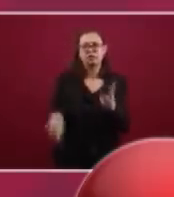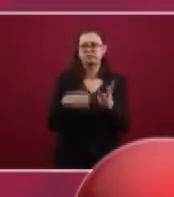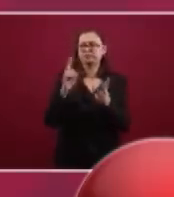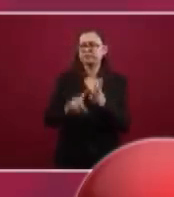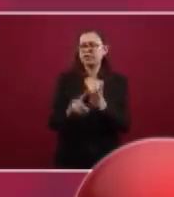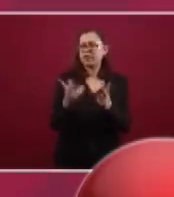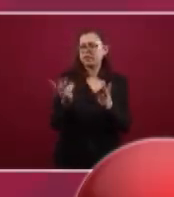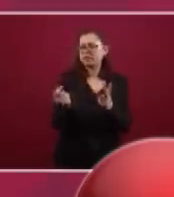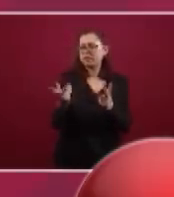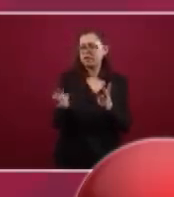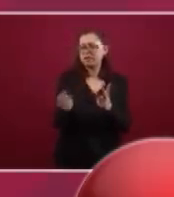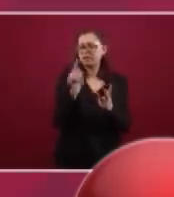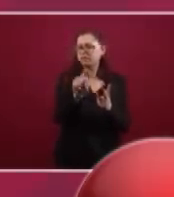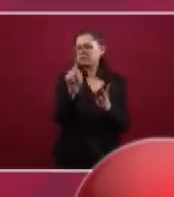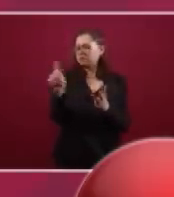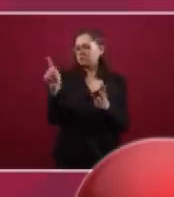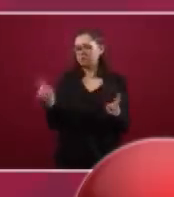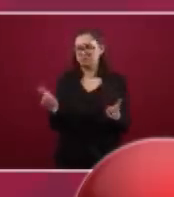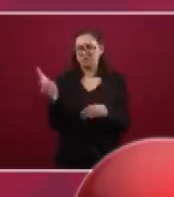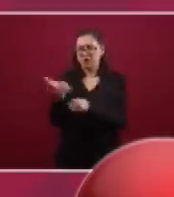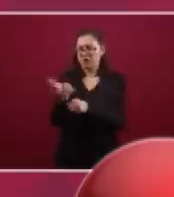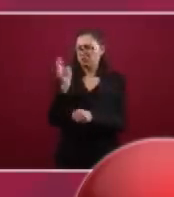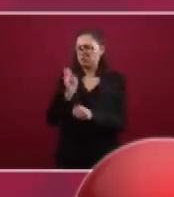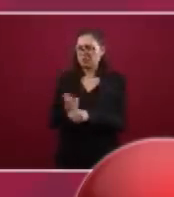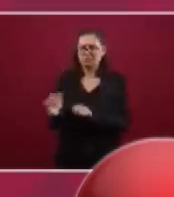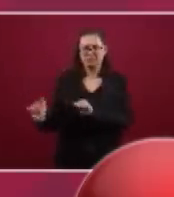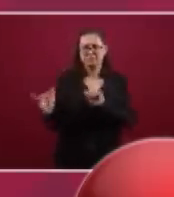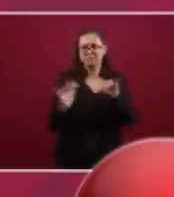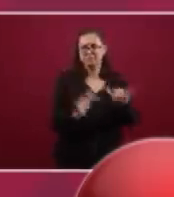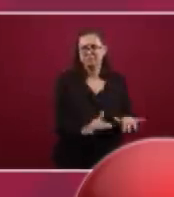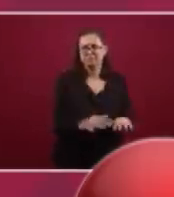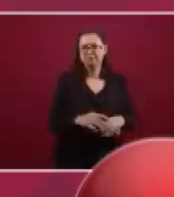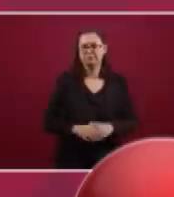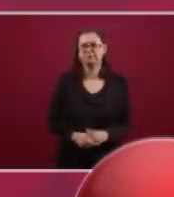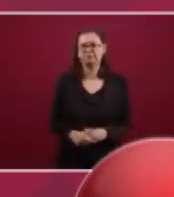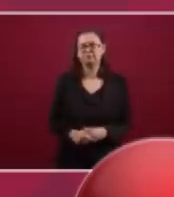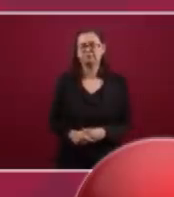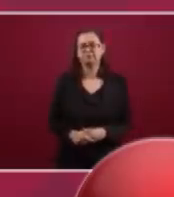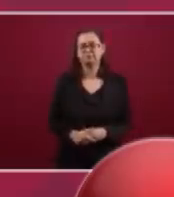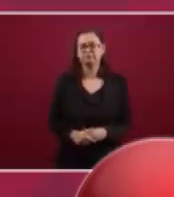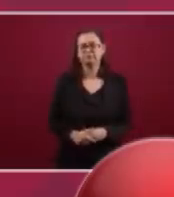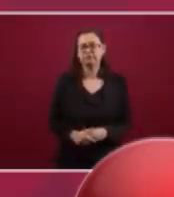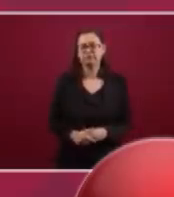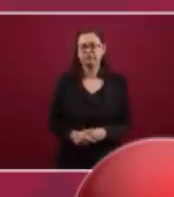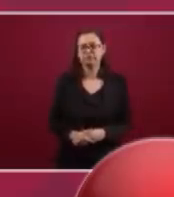estas televisoras. Ahora, el mismo número,